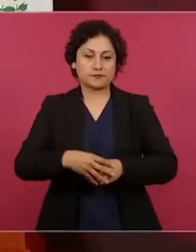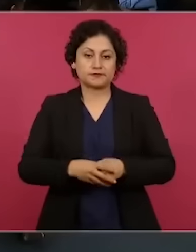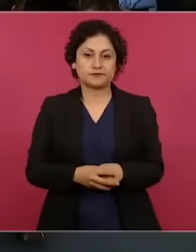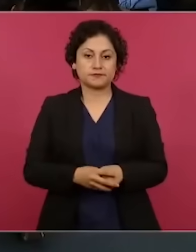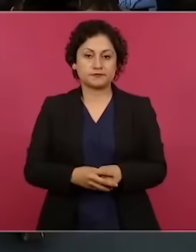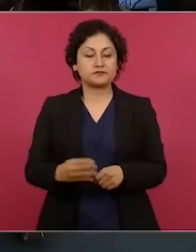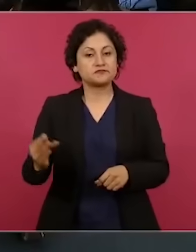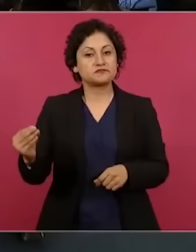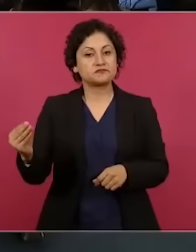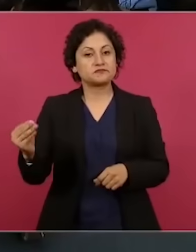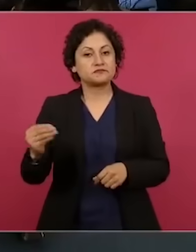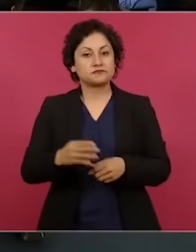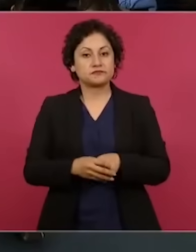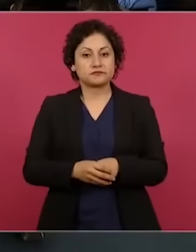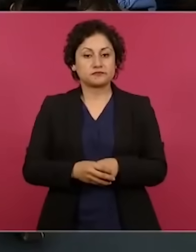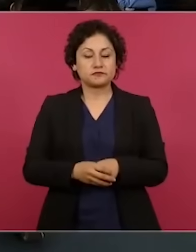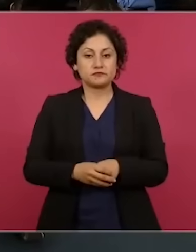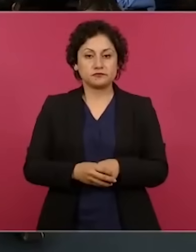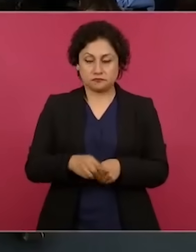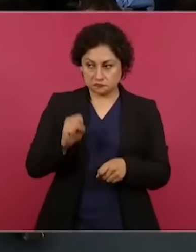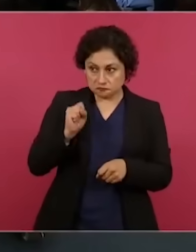¿Las grabaciones? Sí.